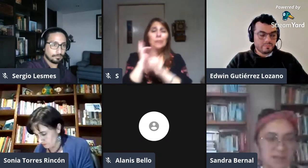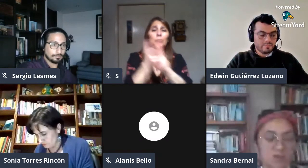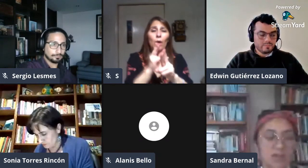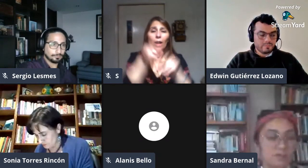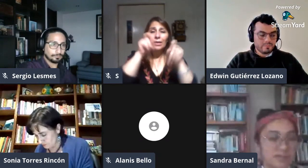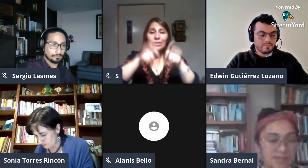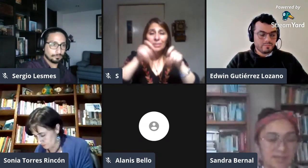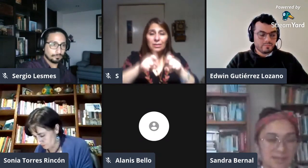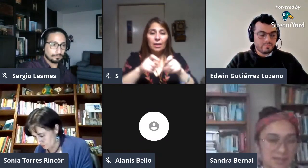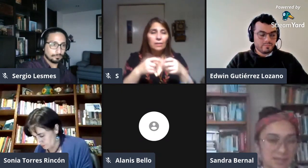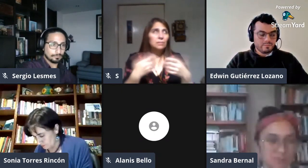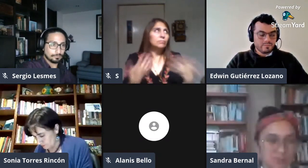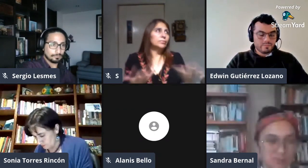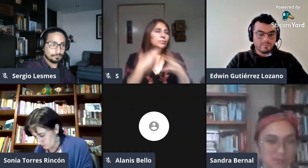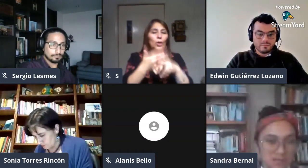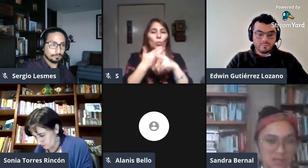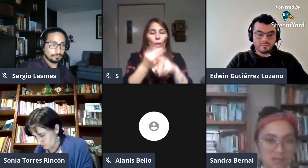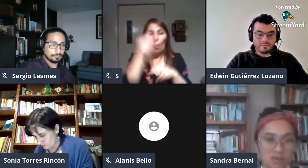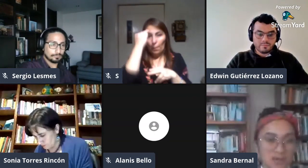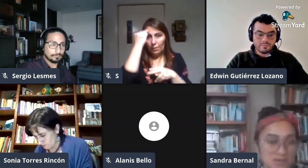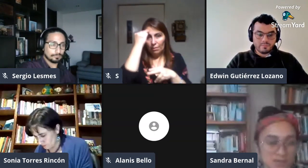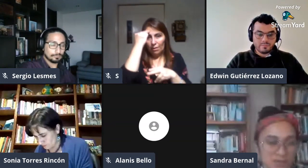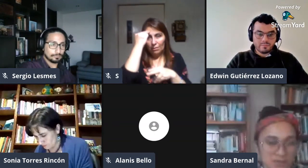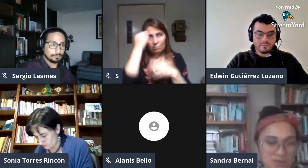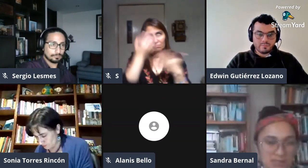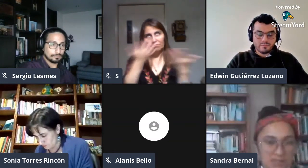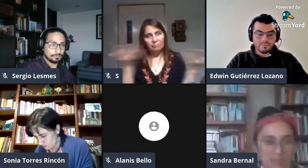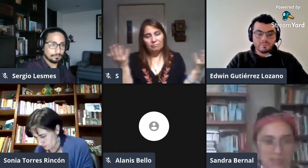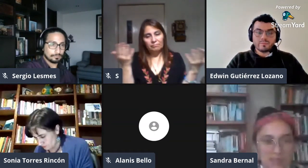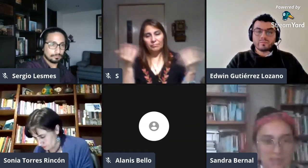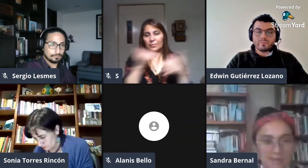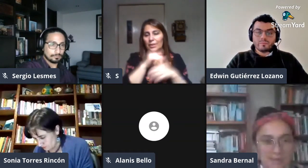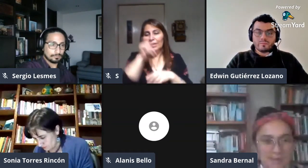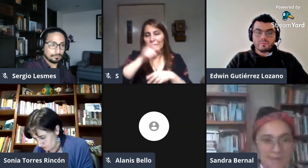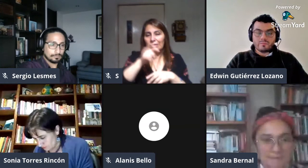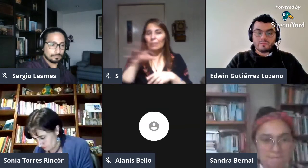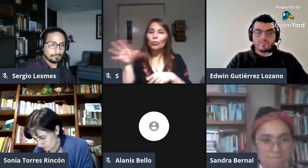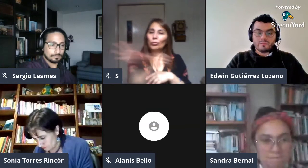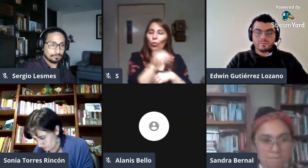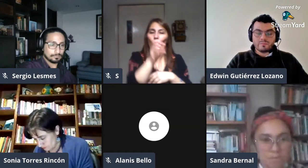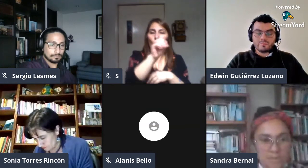necesidades de cuidado mental que tenemos todas y todos.